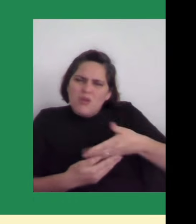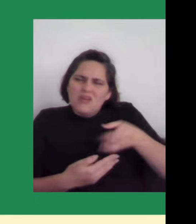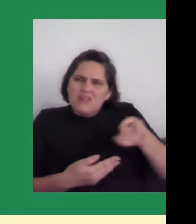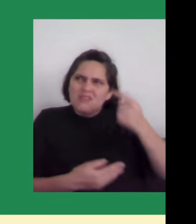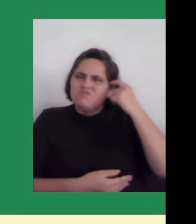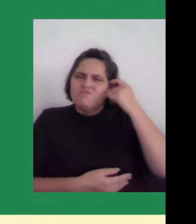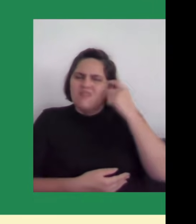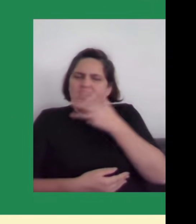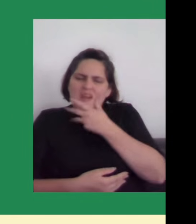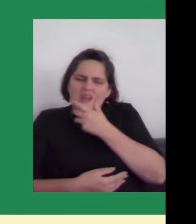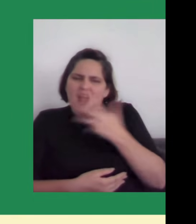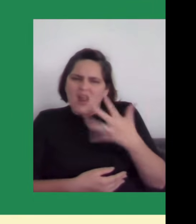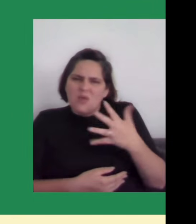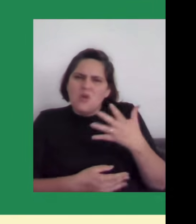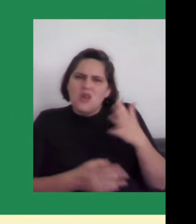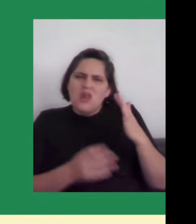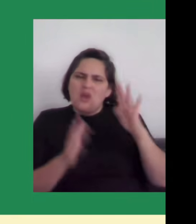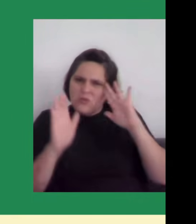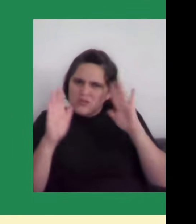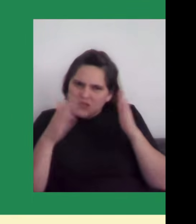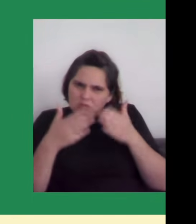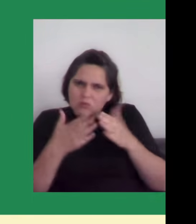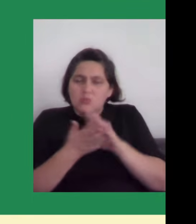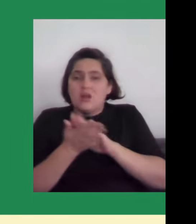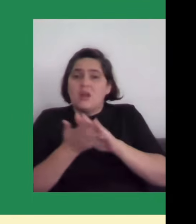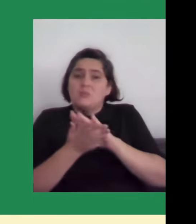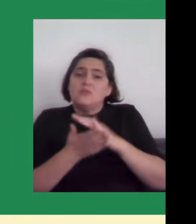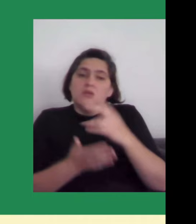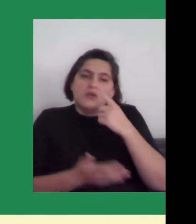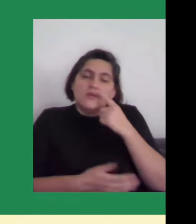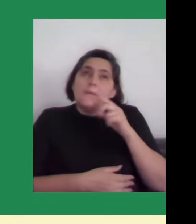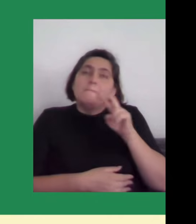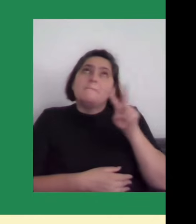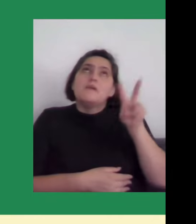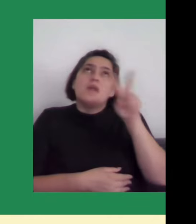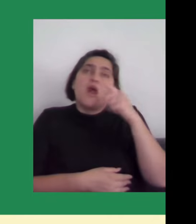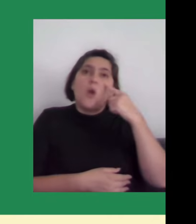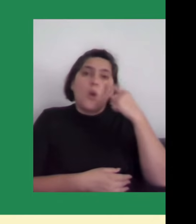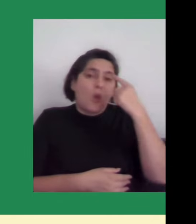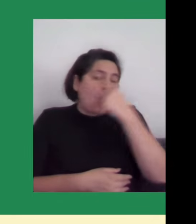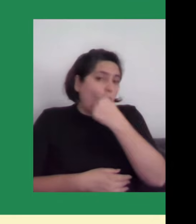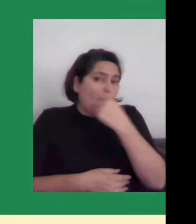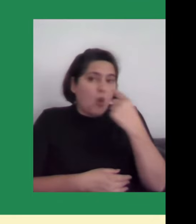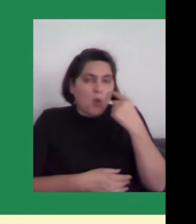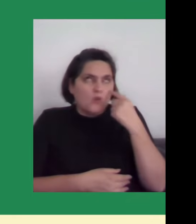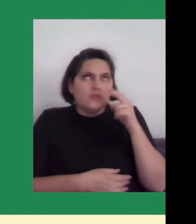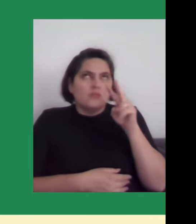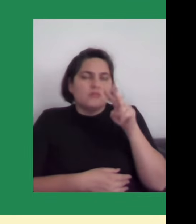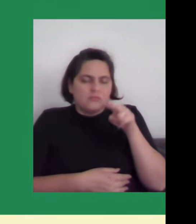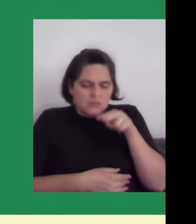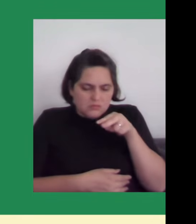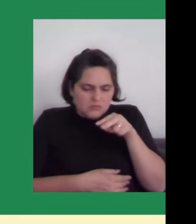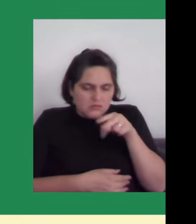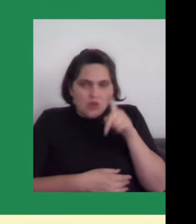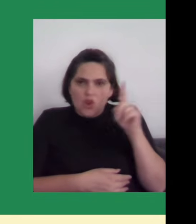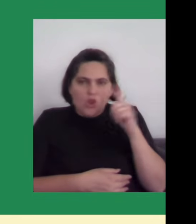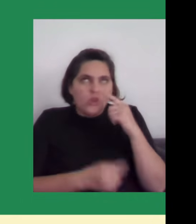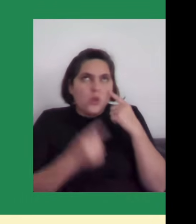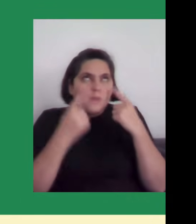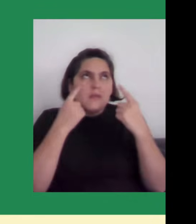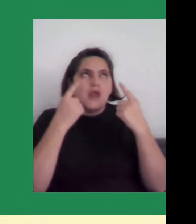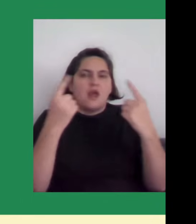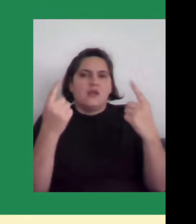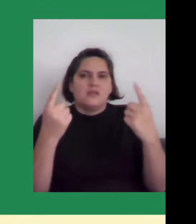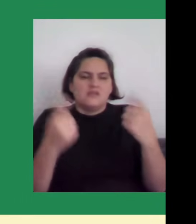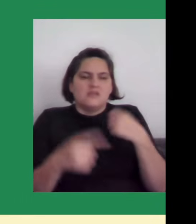autismo. Por ejemplo, dificultades en mirar a los ojos a otra persona o no mantener el contacto visual, cuando no responde